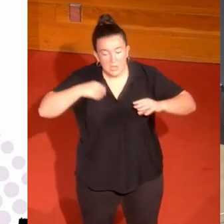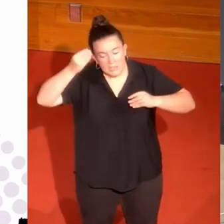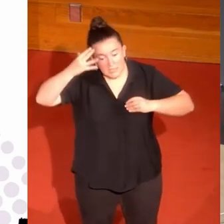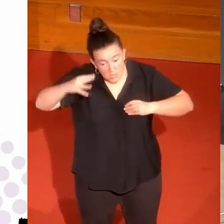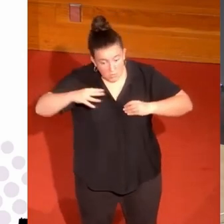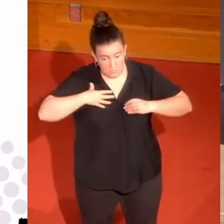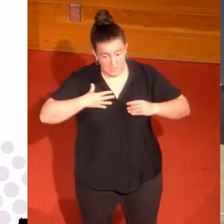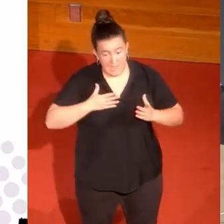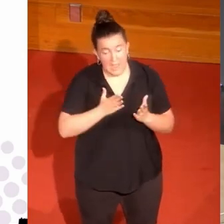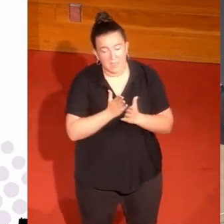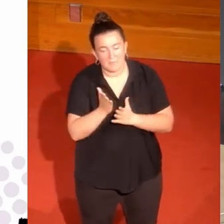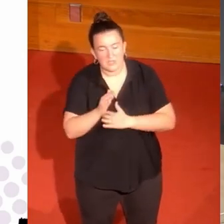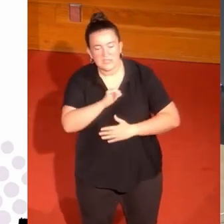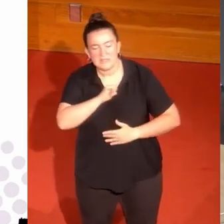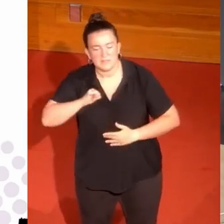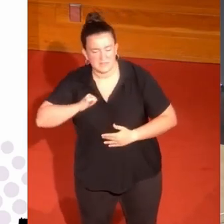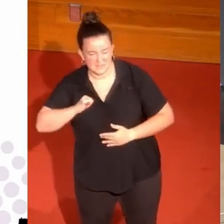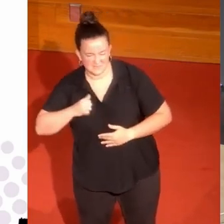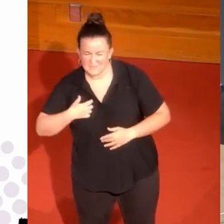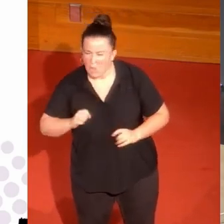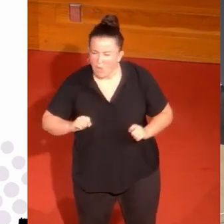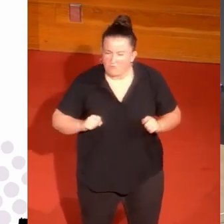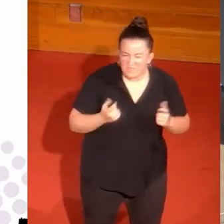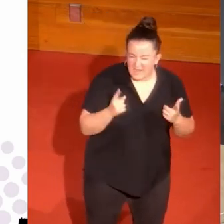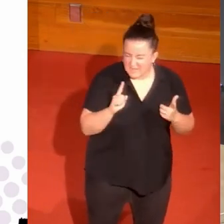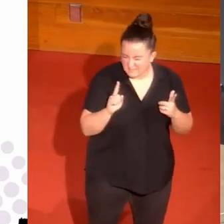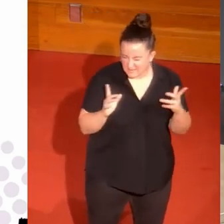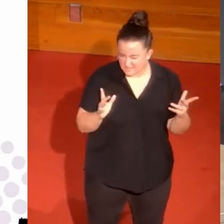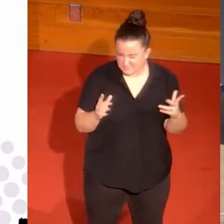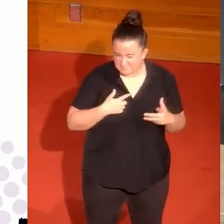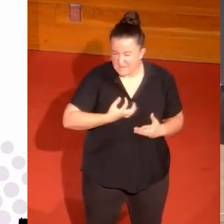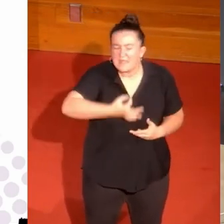medios independientes que no sean oficialistas que se